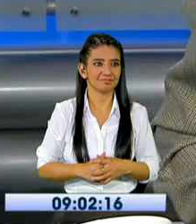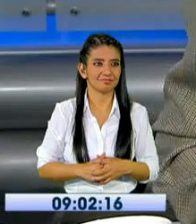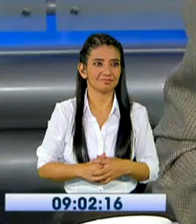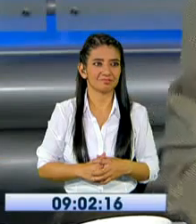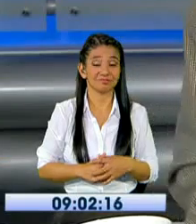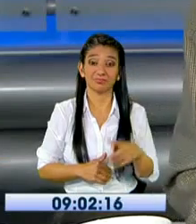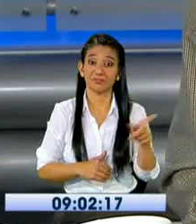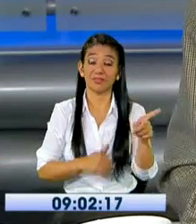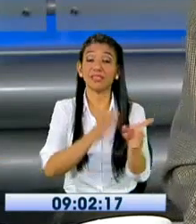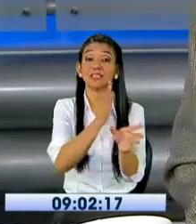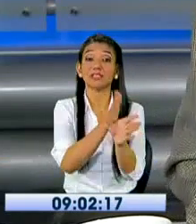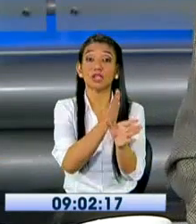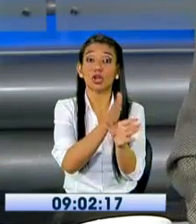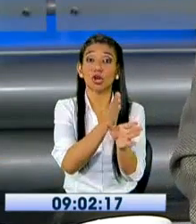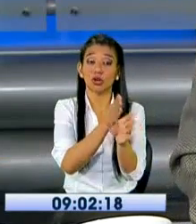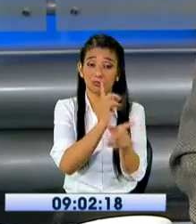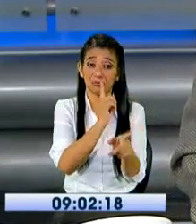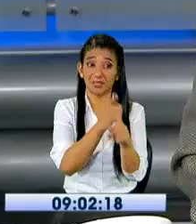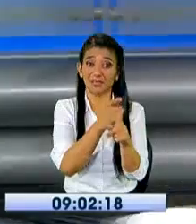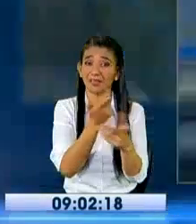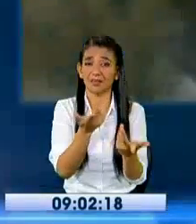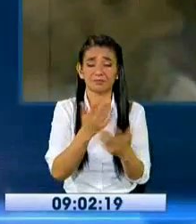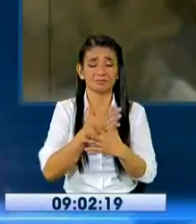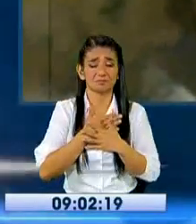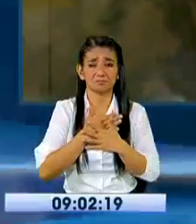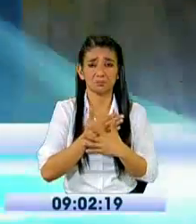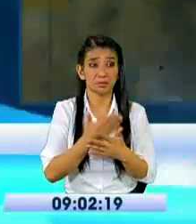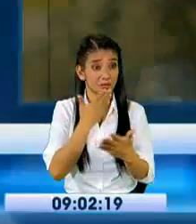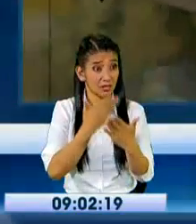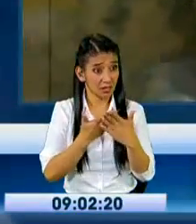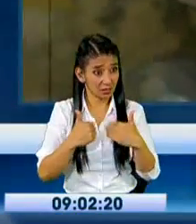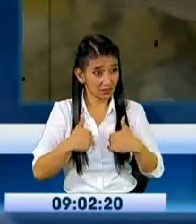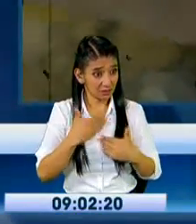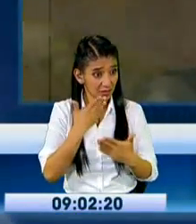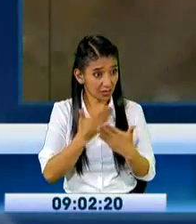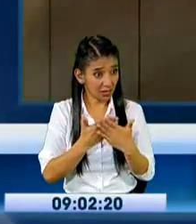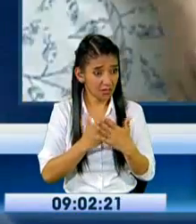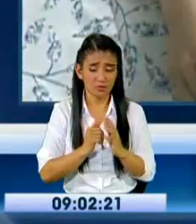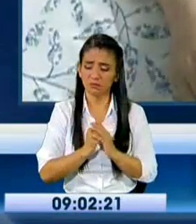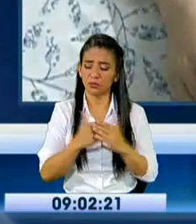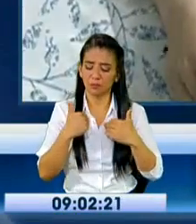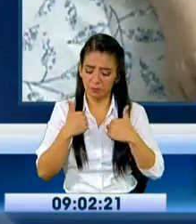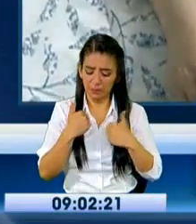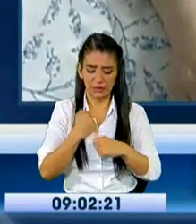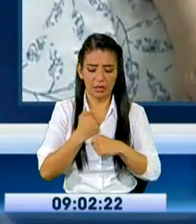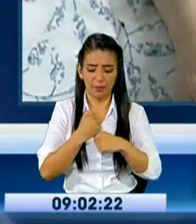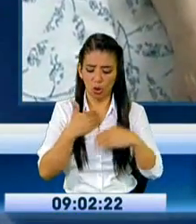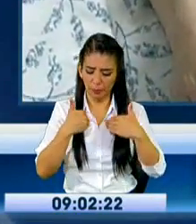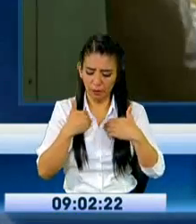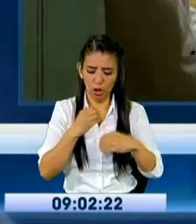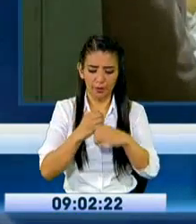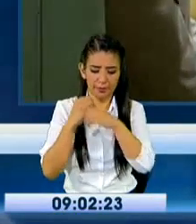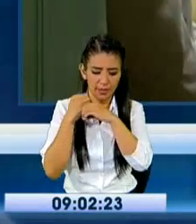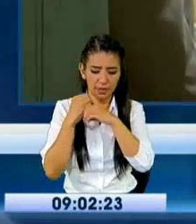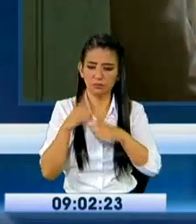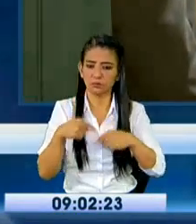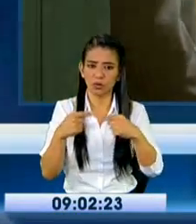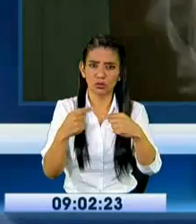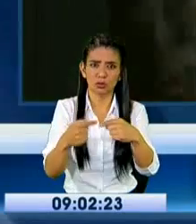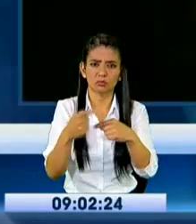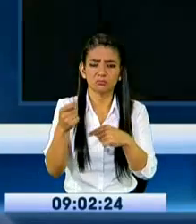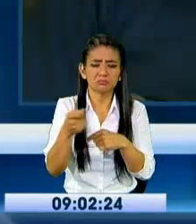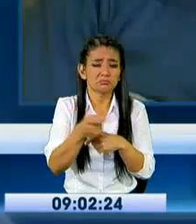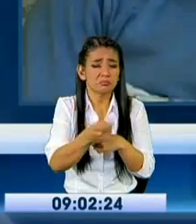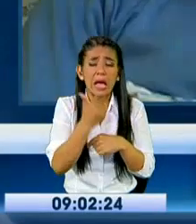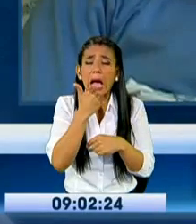Psicólogo de profesión, lamentable lo que le sucedió. No nos agradezca realmente, ese es nuestro trabajo. El día a día, dar por lo menos